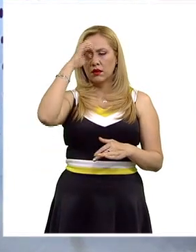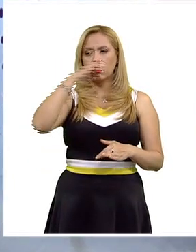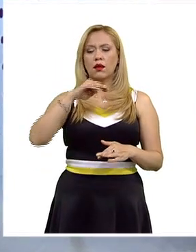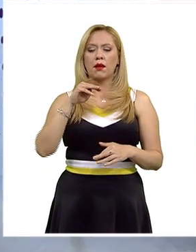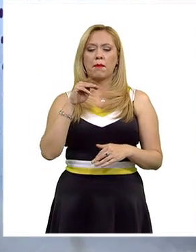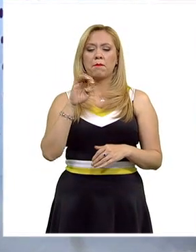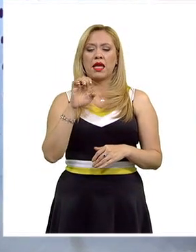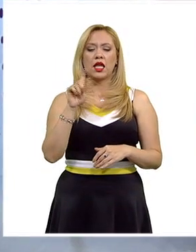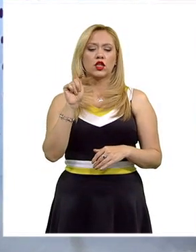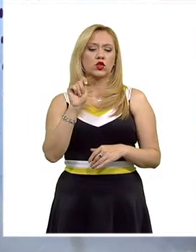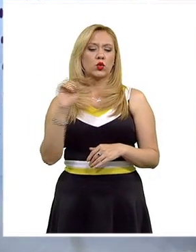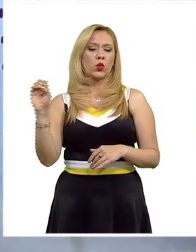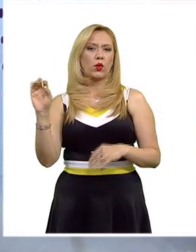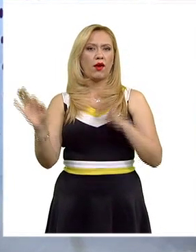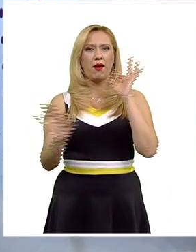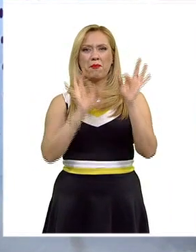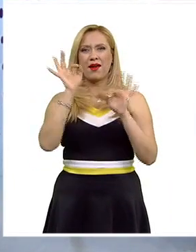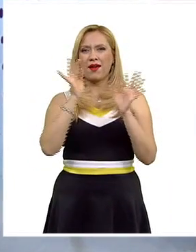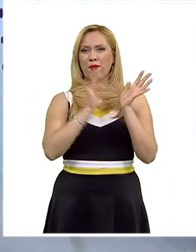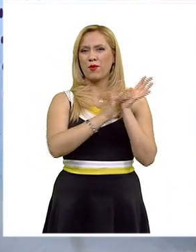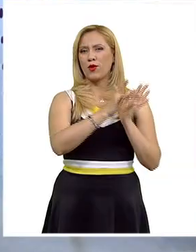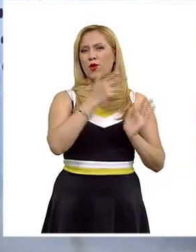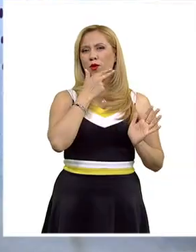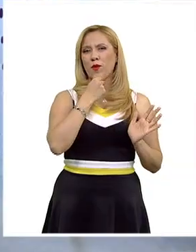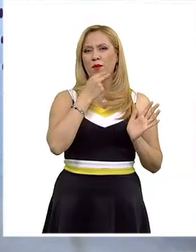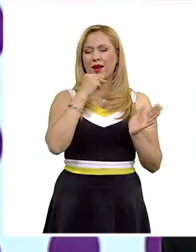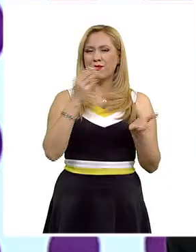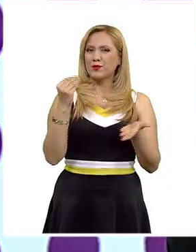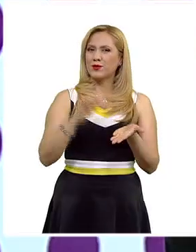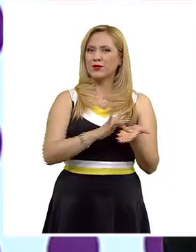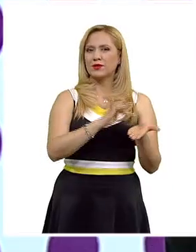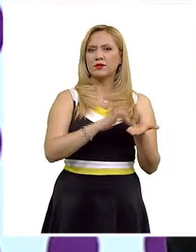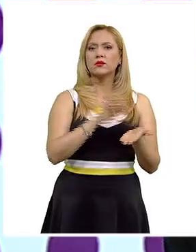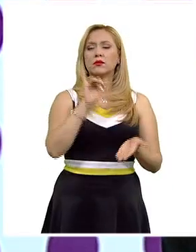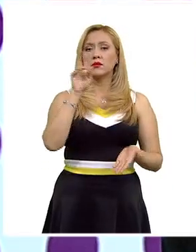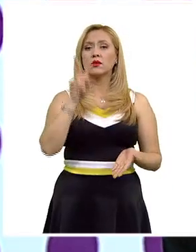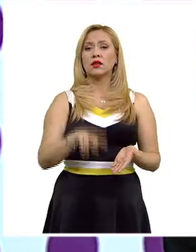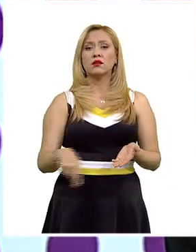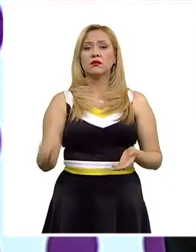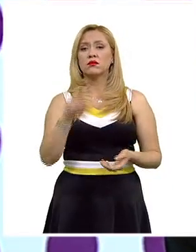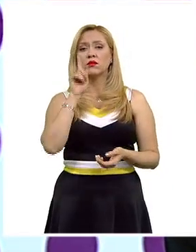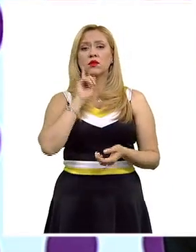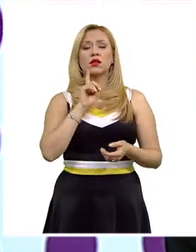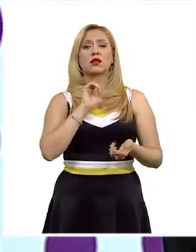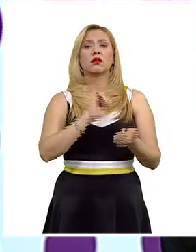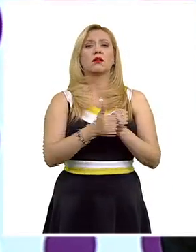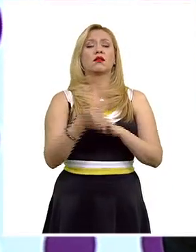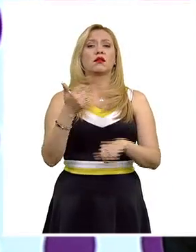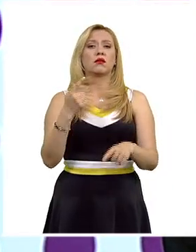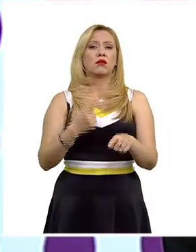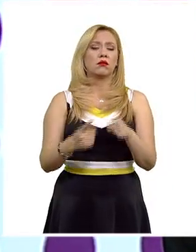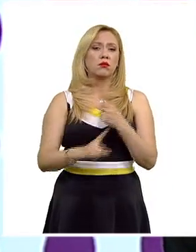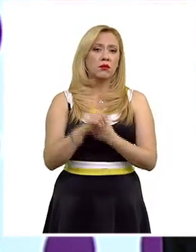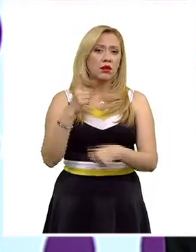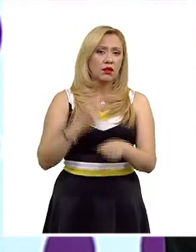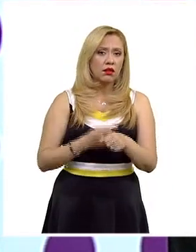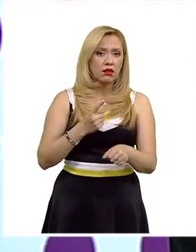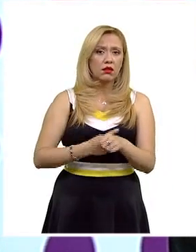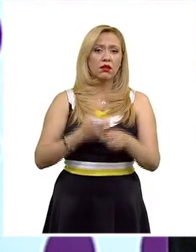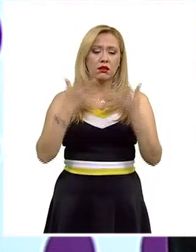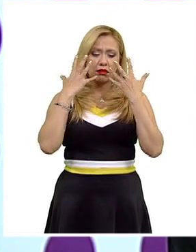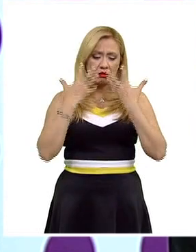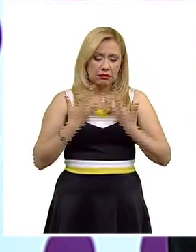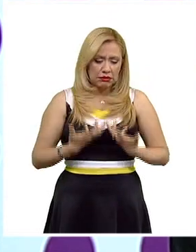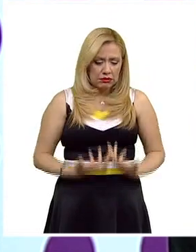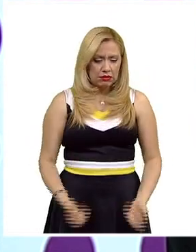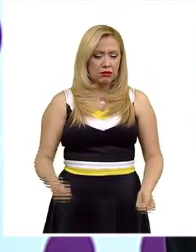Too, que fue pues traumática para muchas mujeres, ¿no? Conectándolo con esto de la salud mental, porque se empezó a